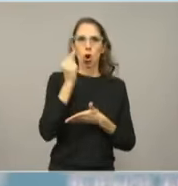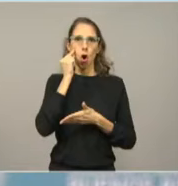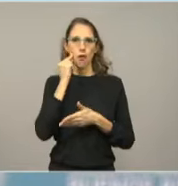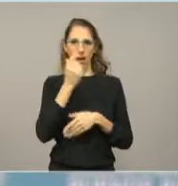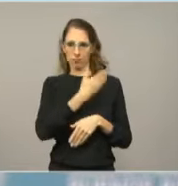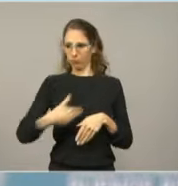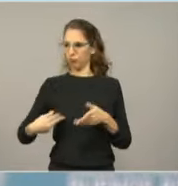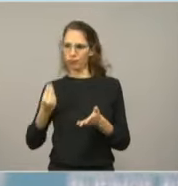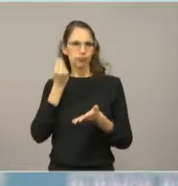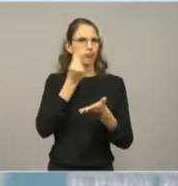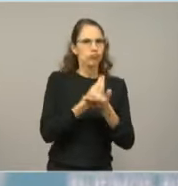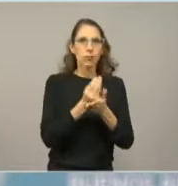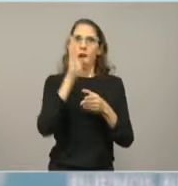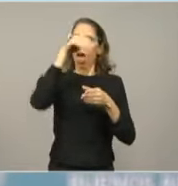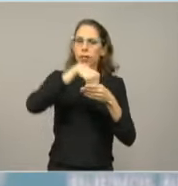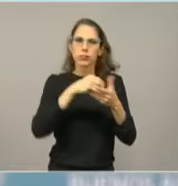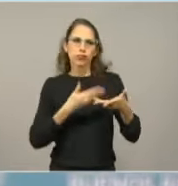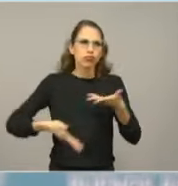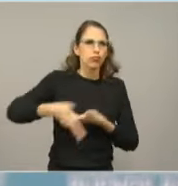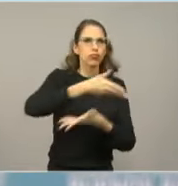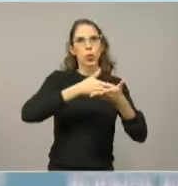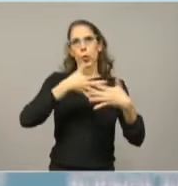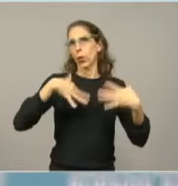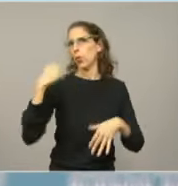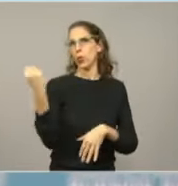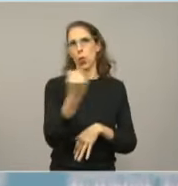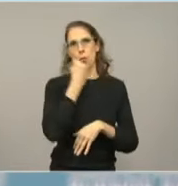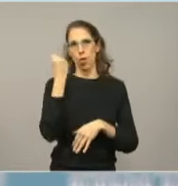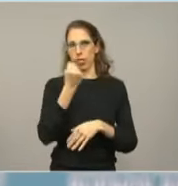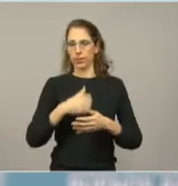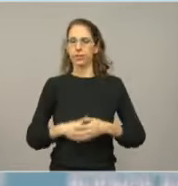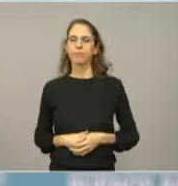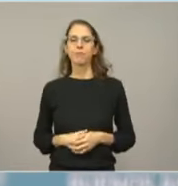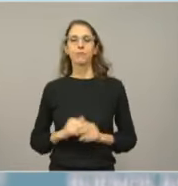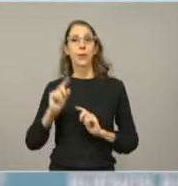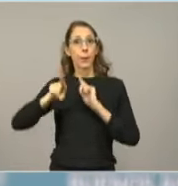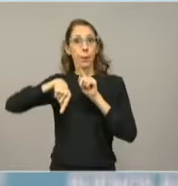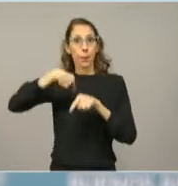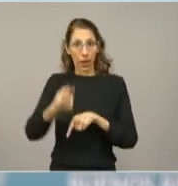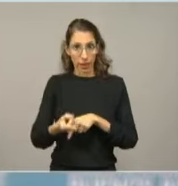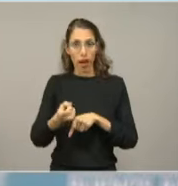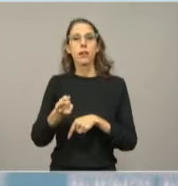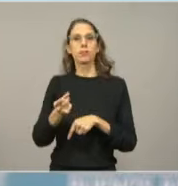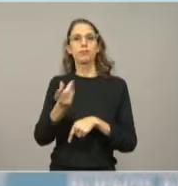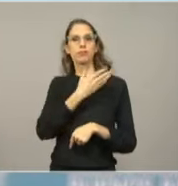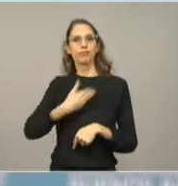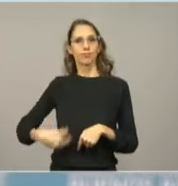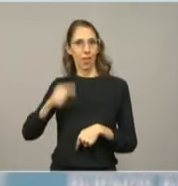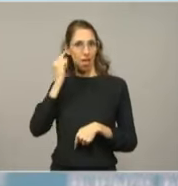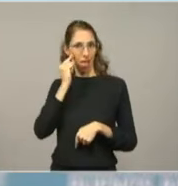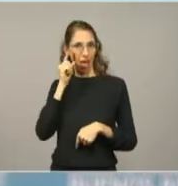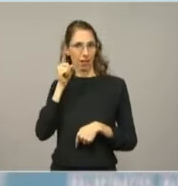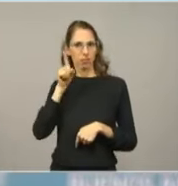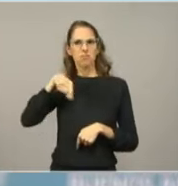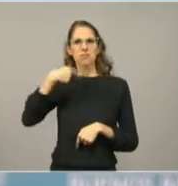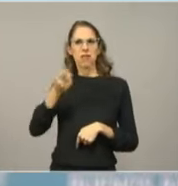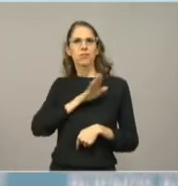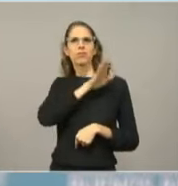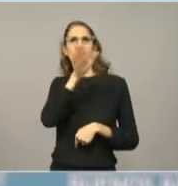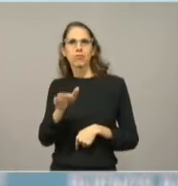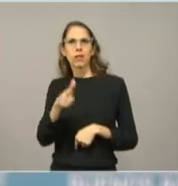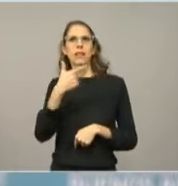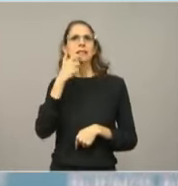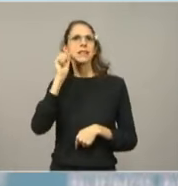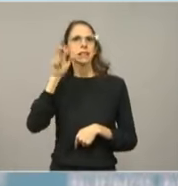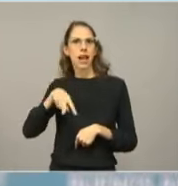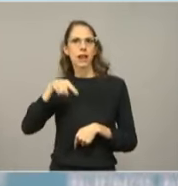gobernador en ese congreso internacional en el día de mañana el gobernador va a visitar San